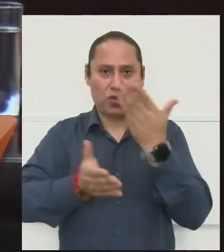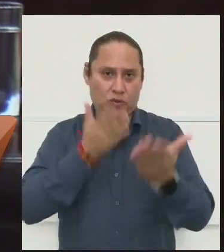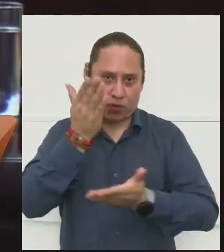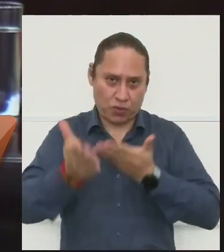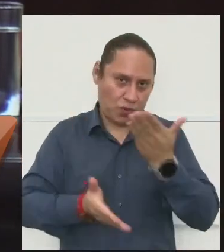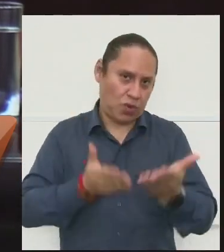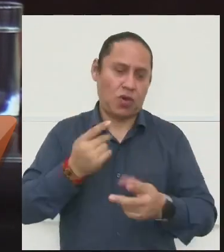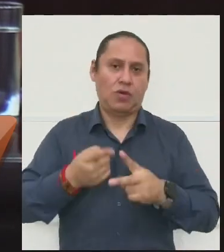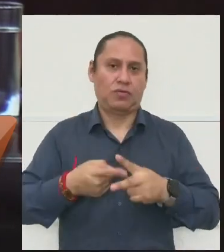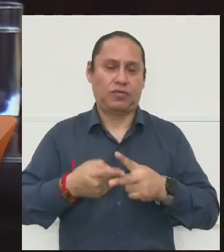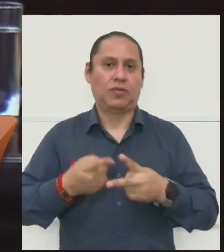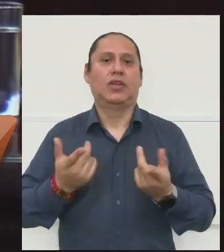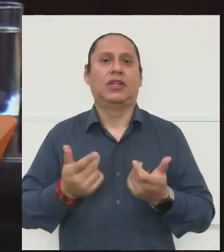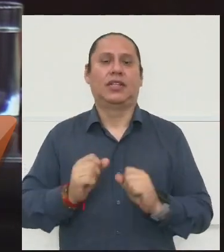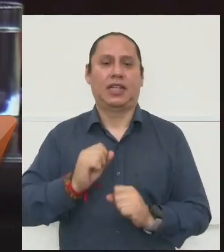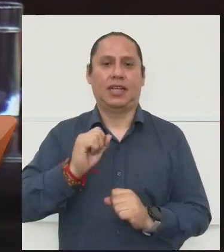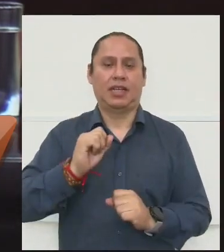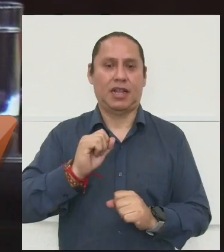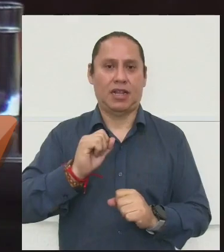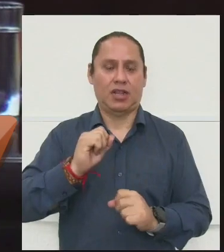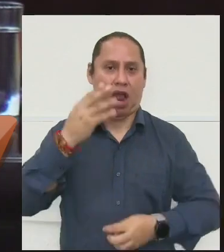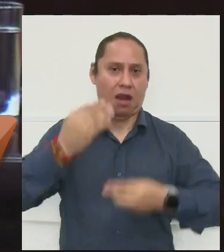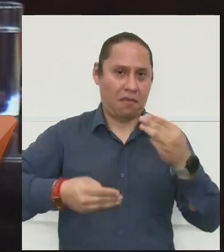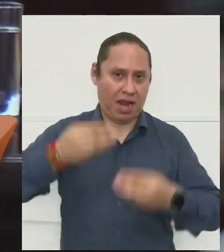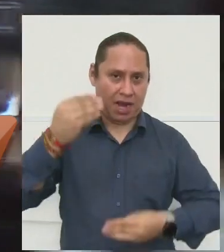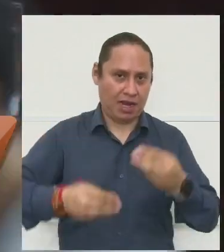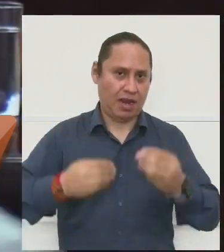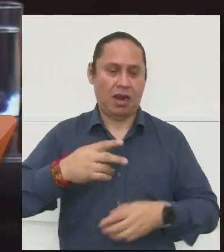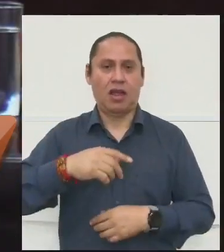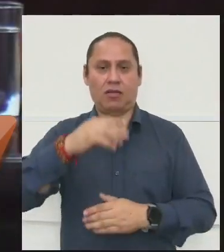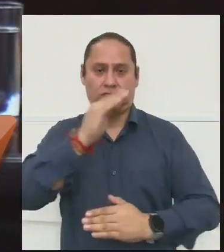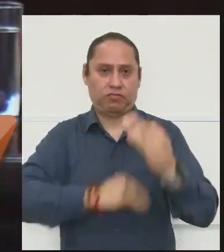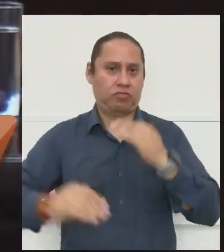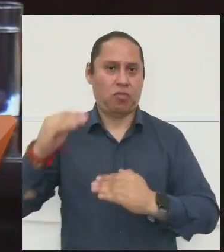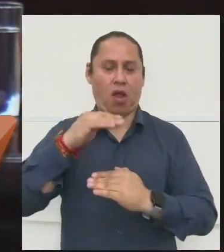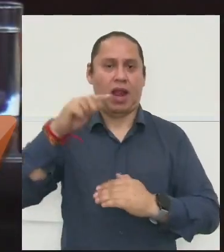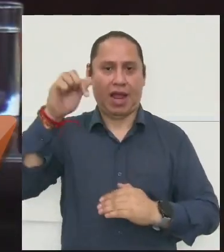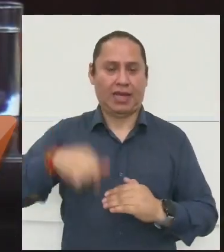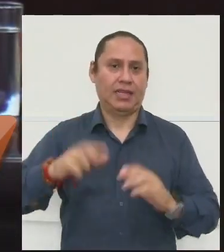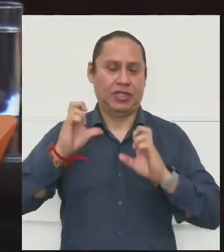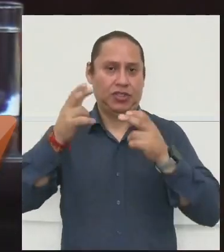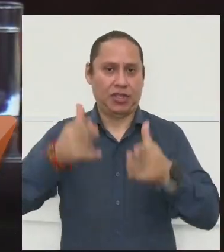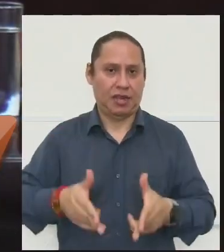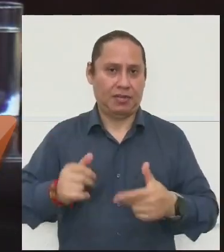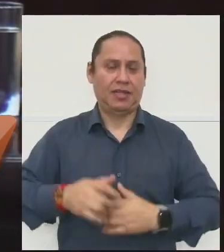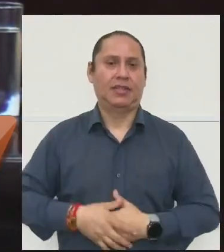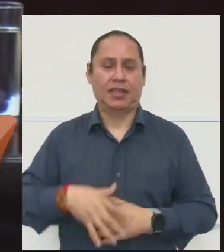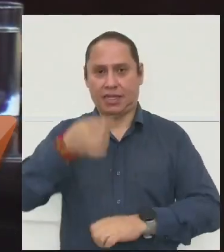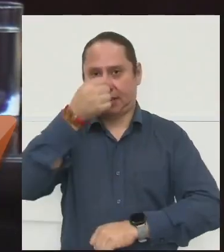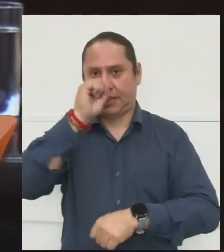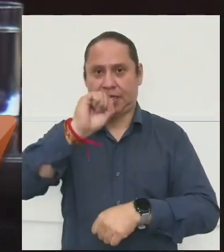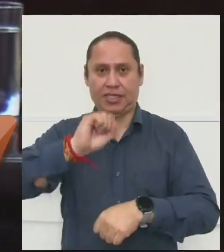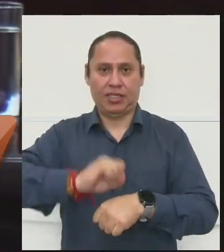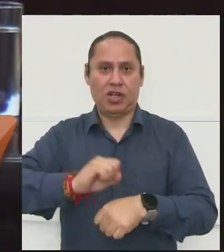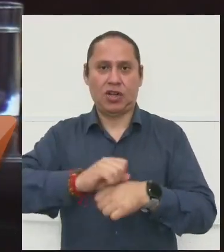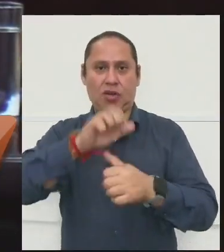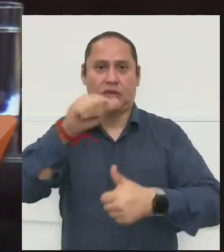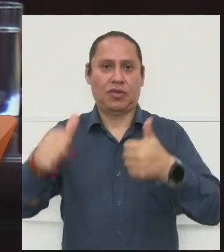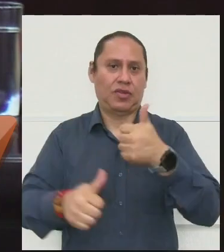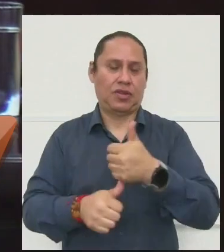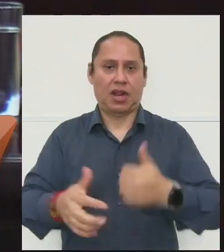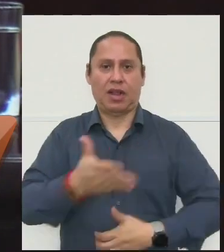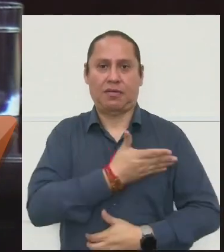cuenta del tribunal constitucional de la magistratura del estado de Chiapas secretaria auxiliar de